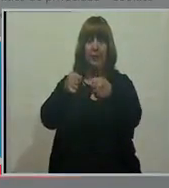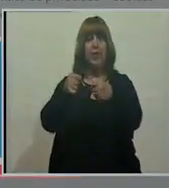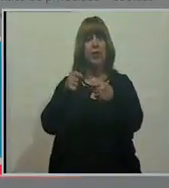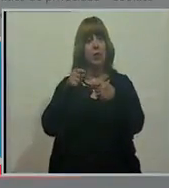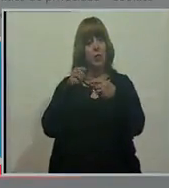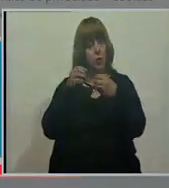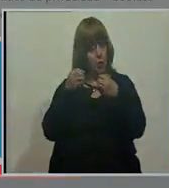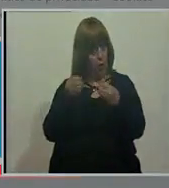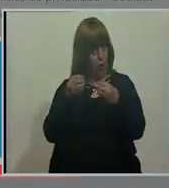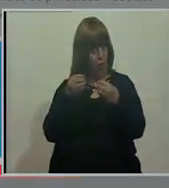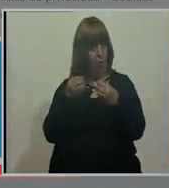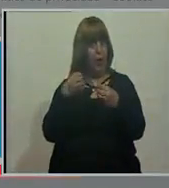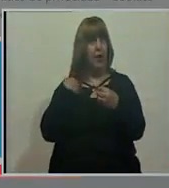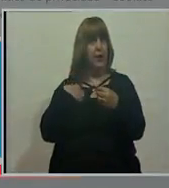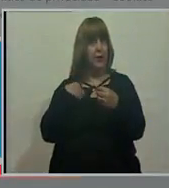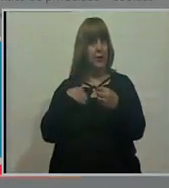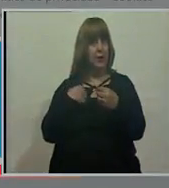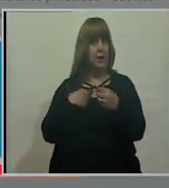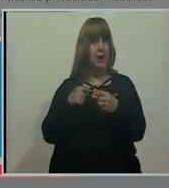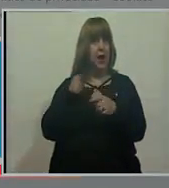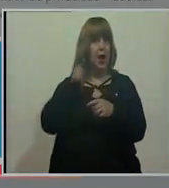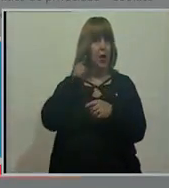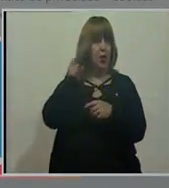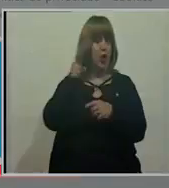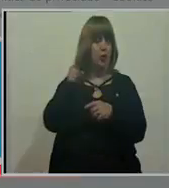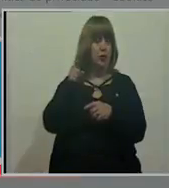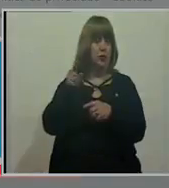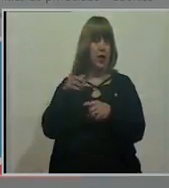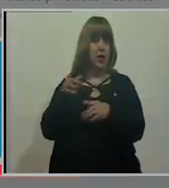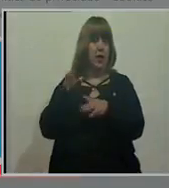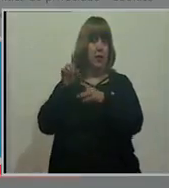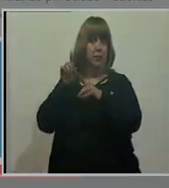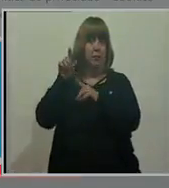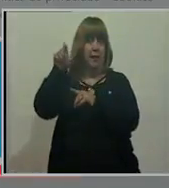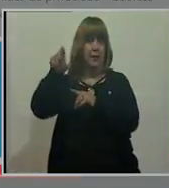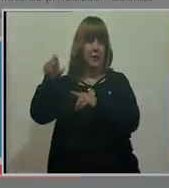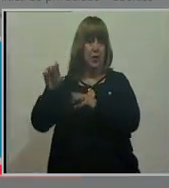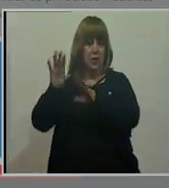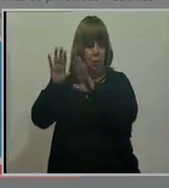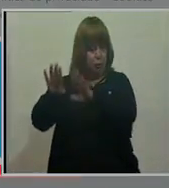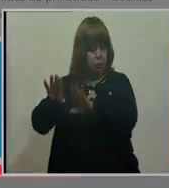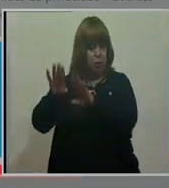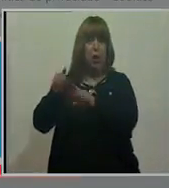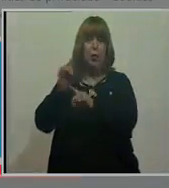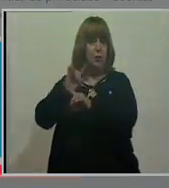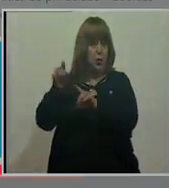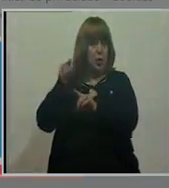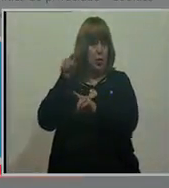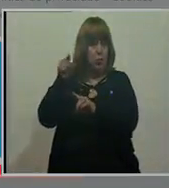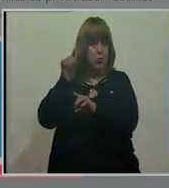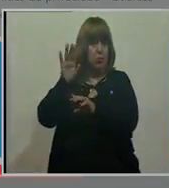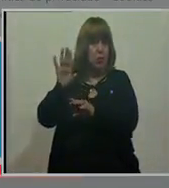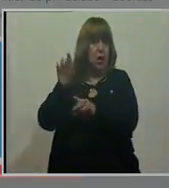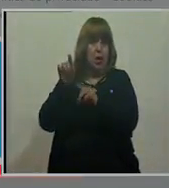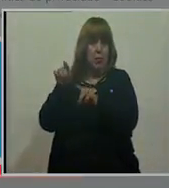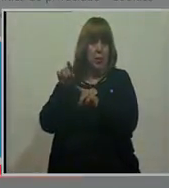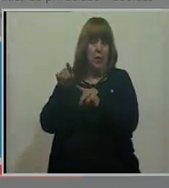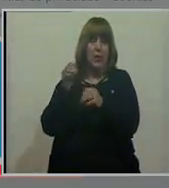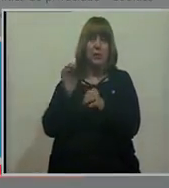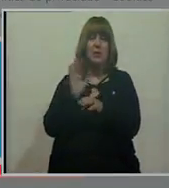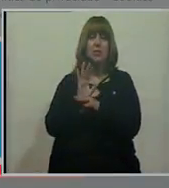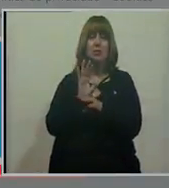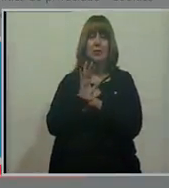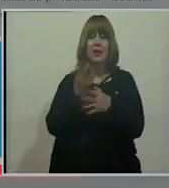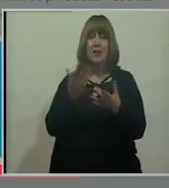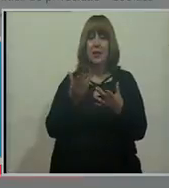élite de fútbol argentino no haya podido resistir a las presiones de los que predican el odio de Israel y cuyo único objetivo es violar el derecho fundamental a